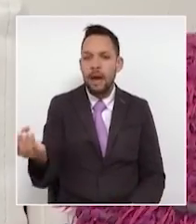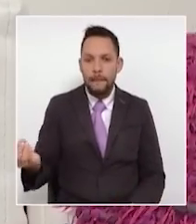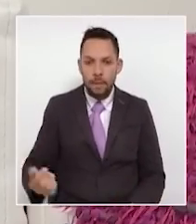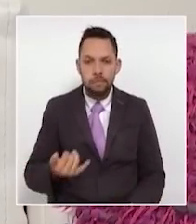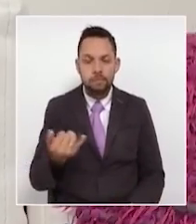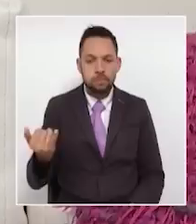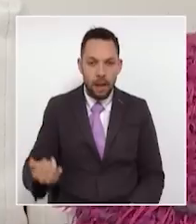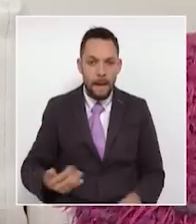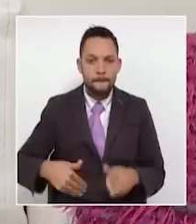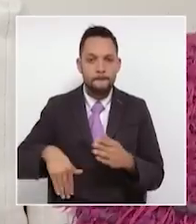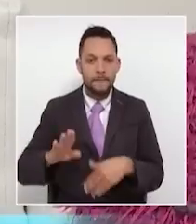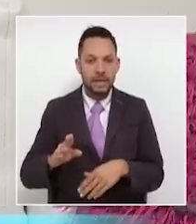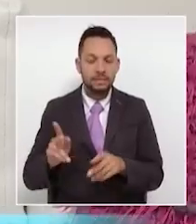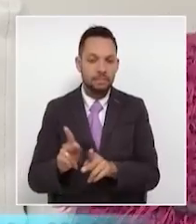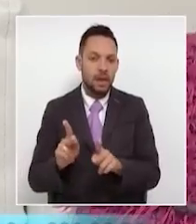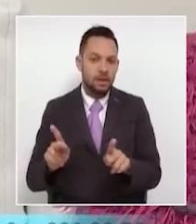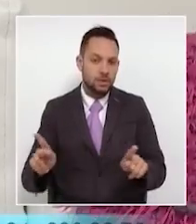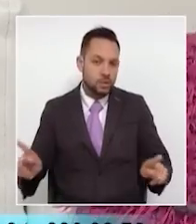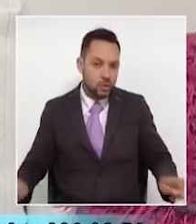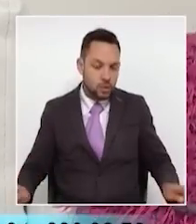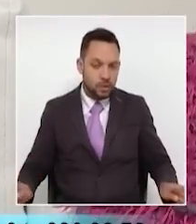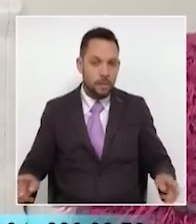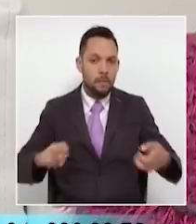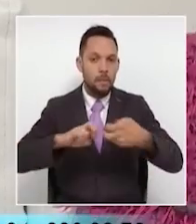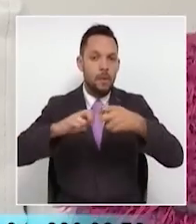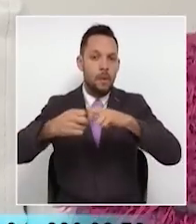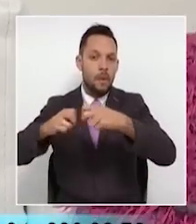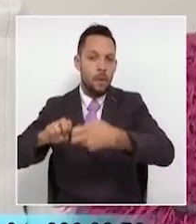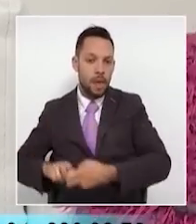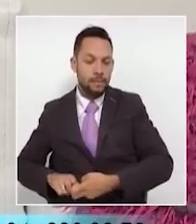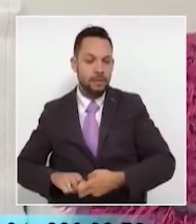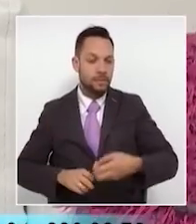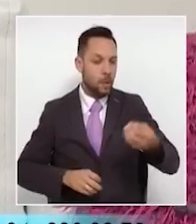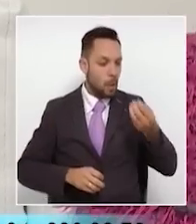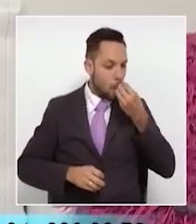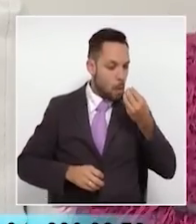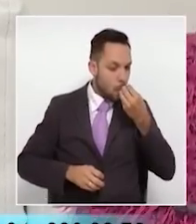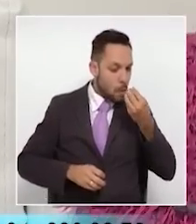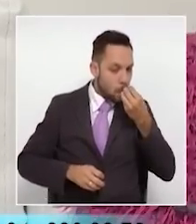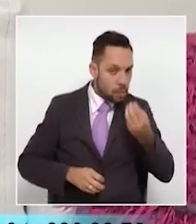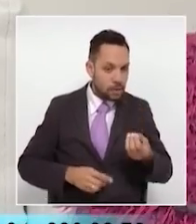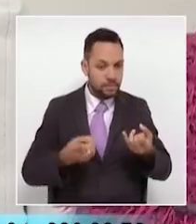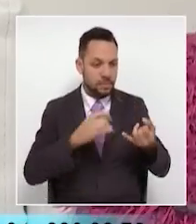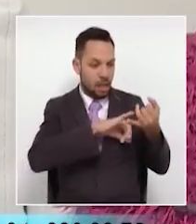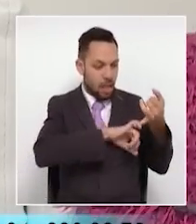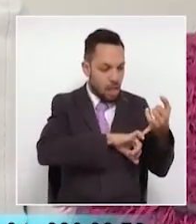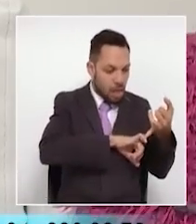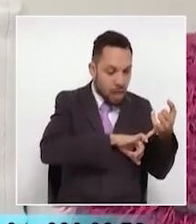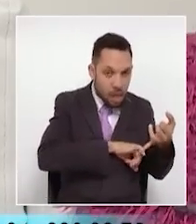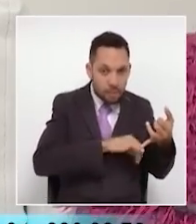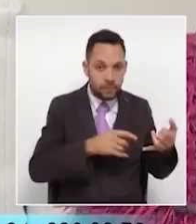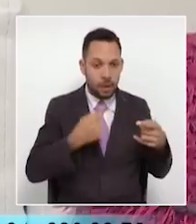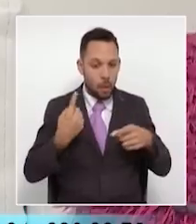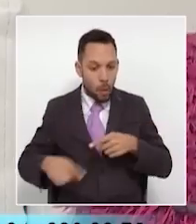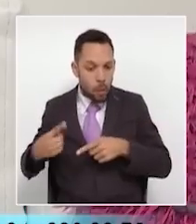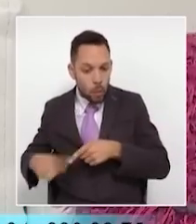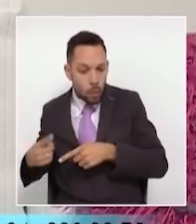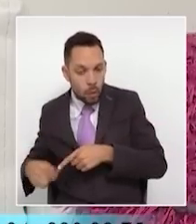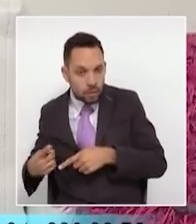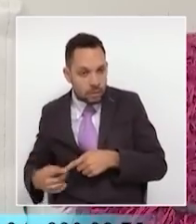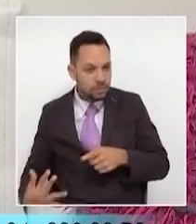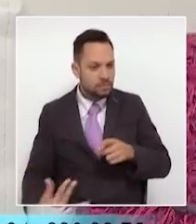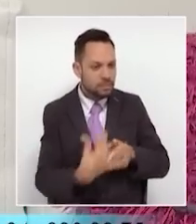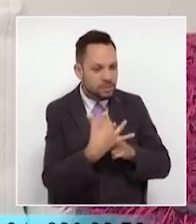hay más personas que tienen problemas de alimentación incluyendo los problemas con la adicción a los carbohidratos se ven más frecuentemente